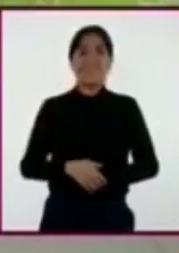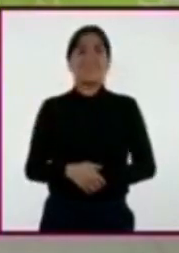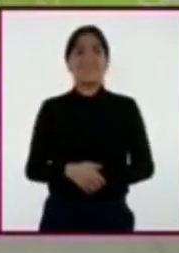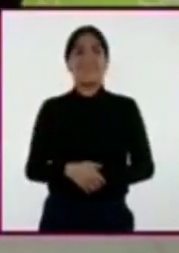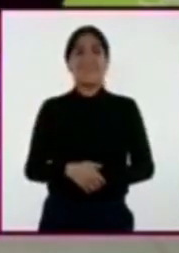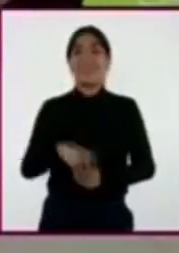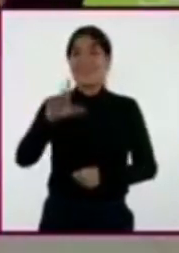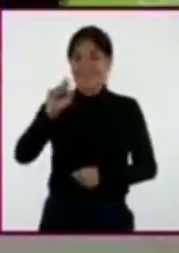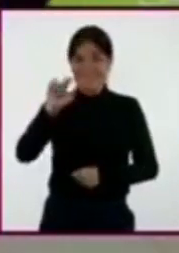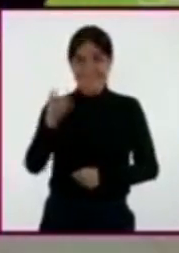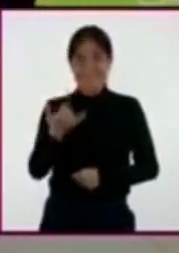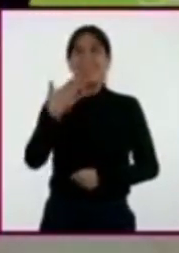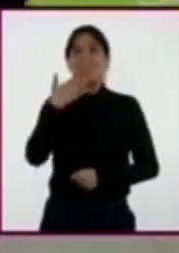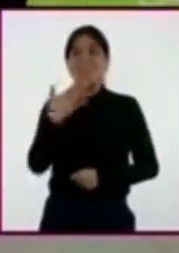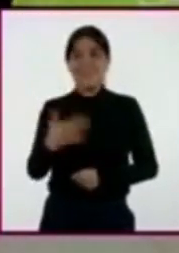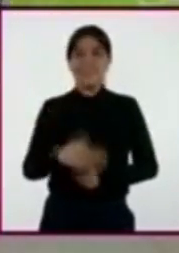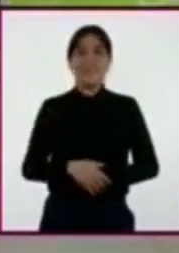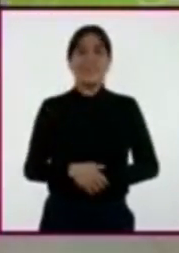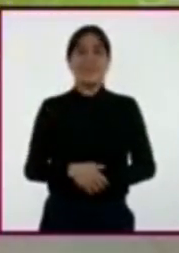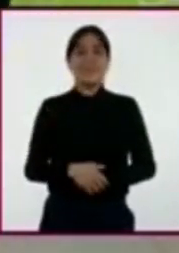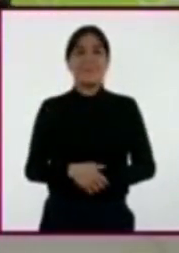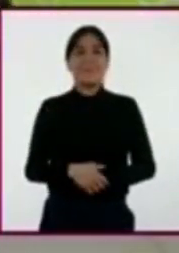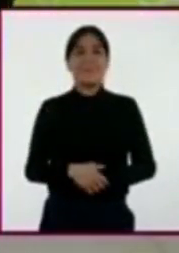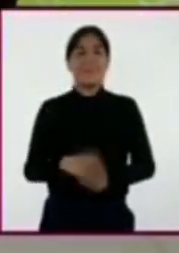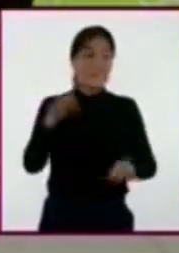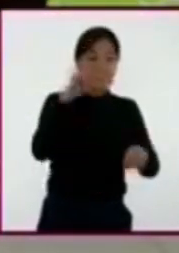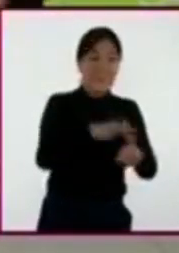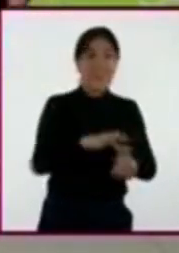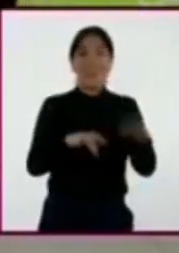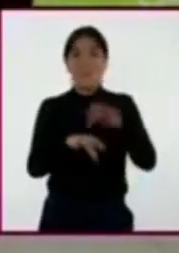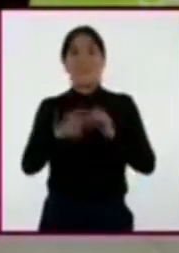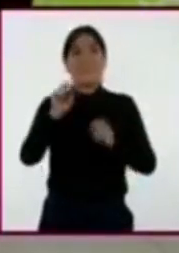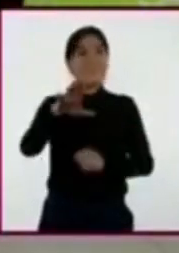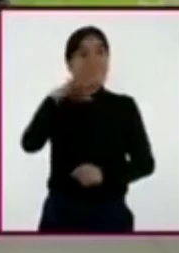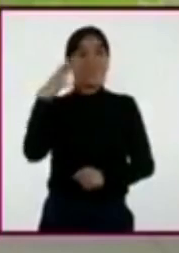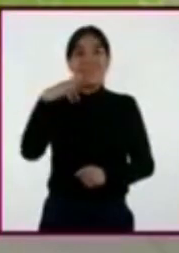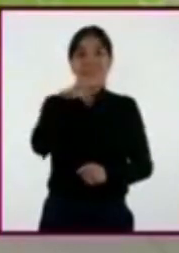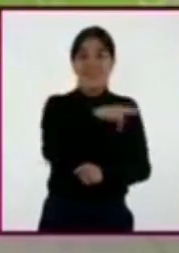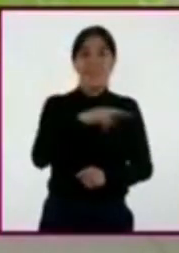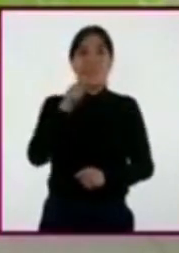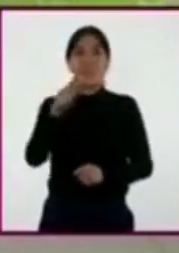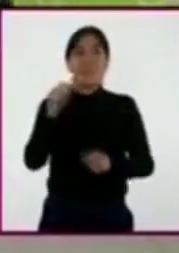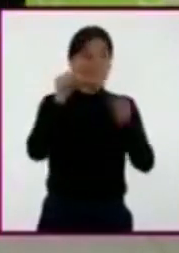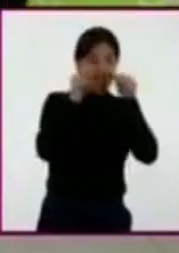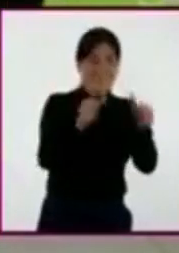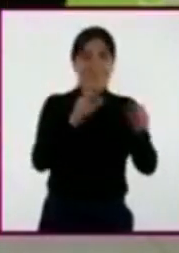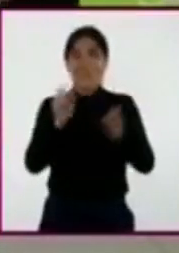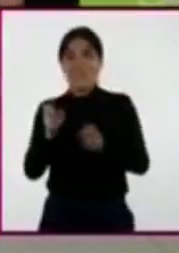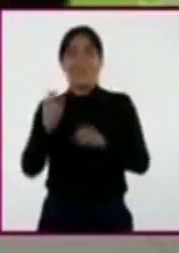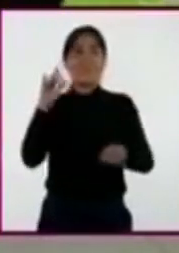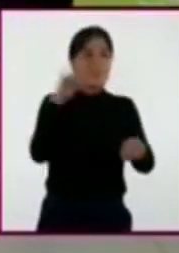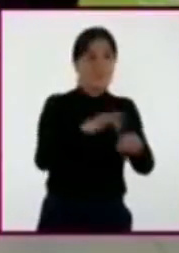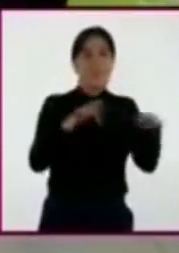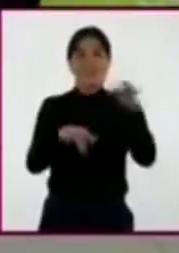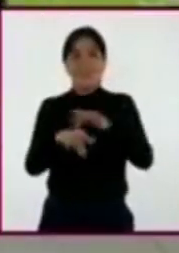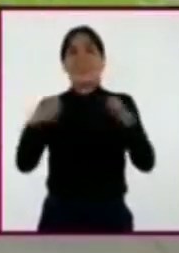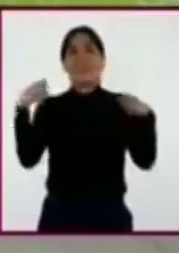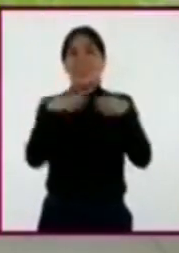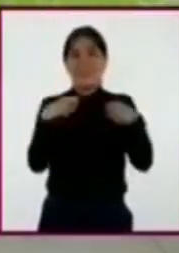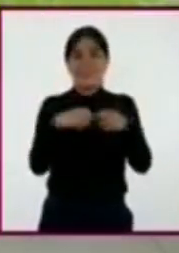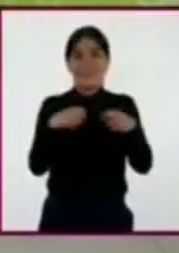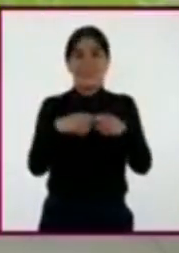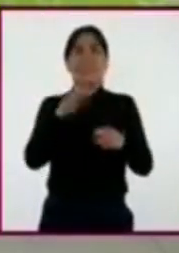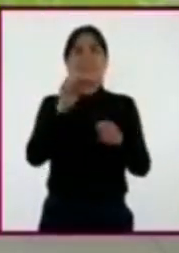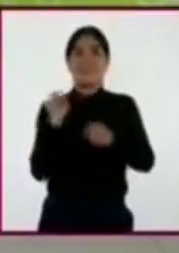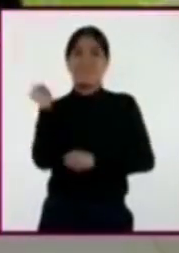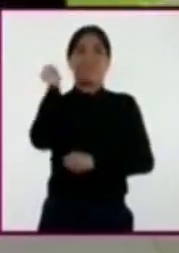Sí, Leslie. Muy bien. Toca, toca. Es velocidad de reacción. Tienes que estar muy atento a los toques de los tenis y